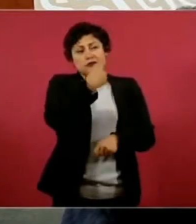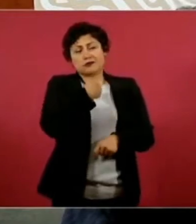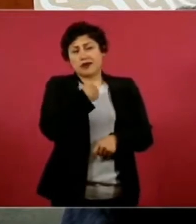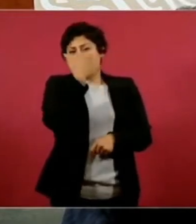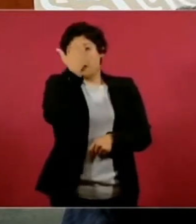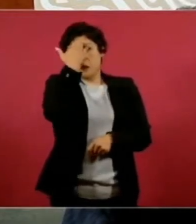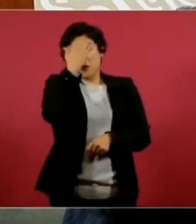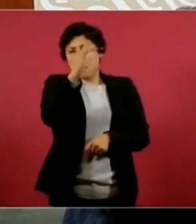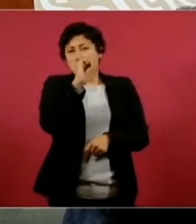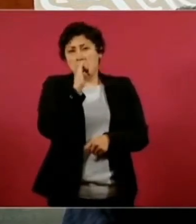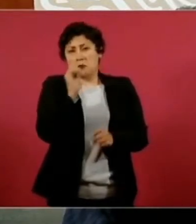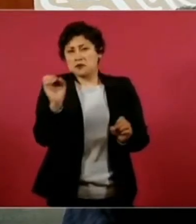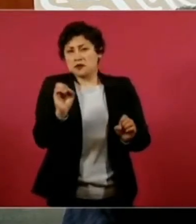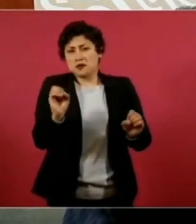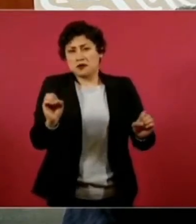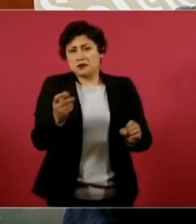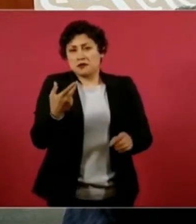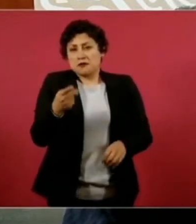muchos,